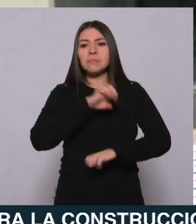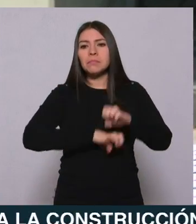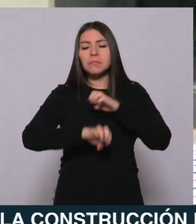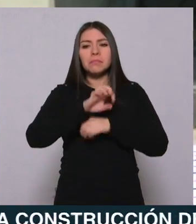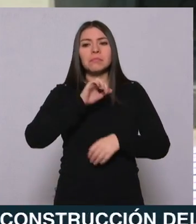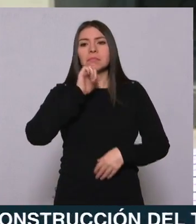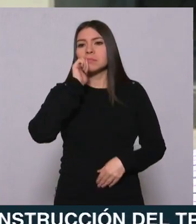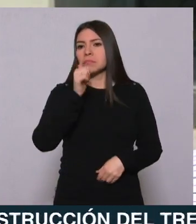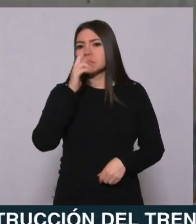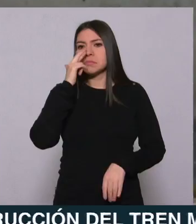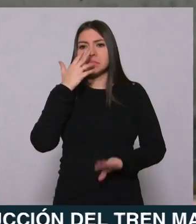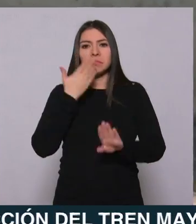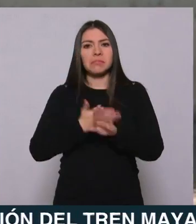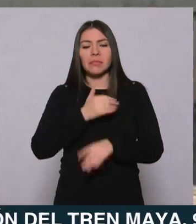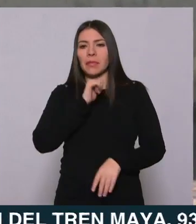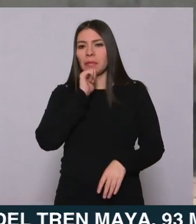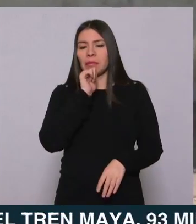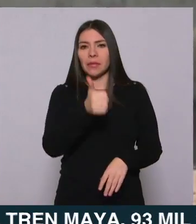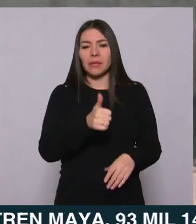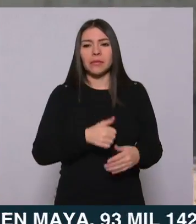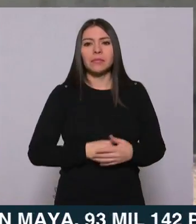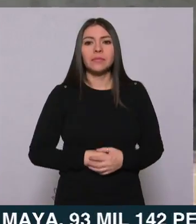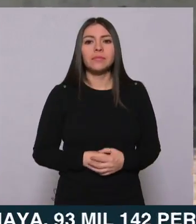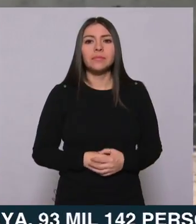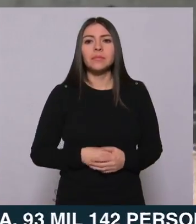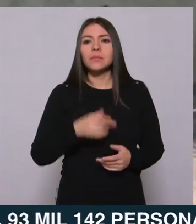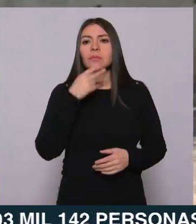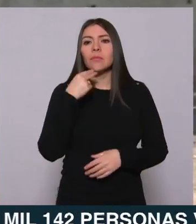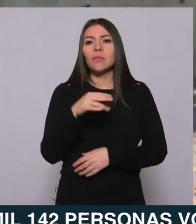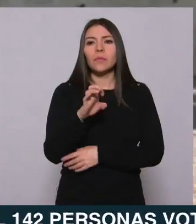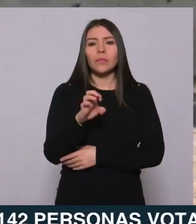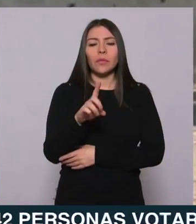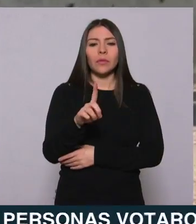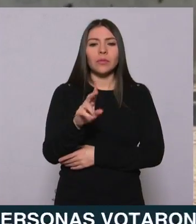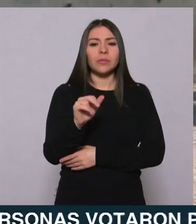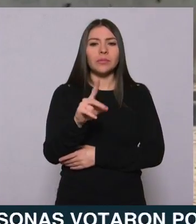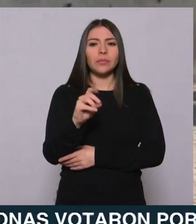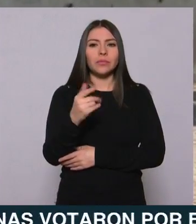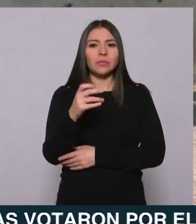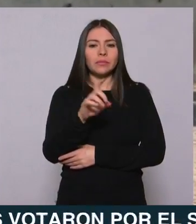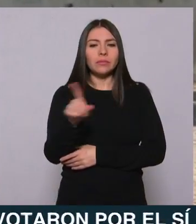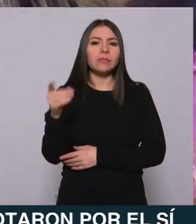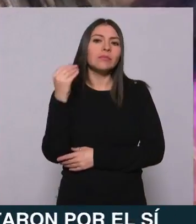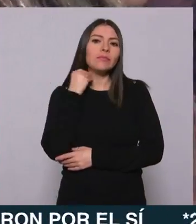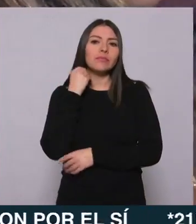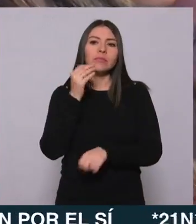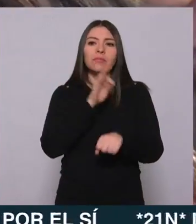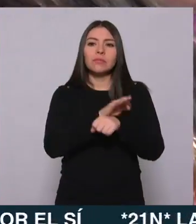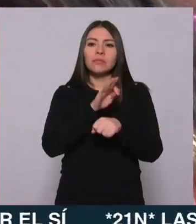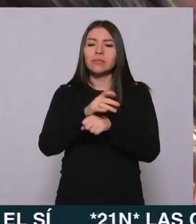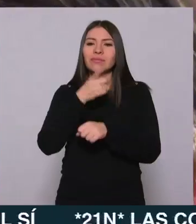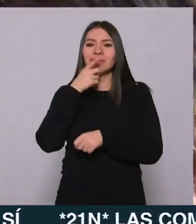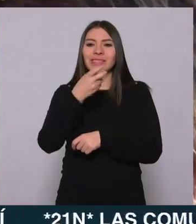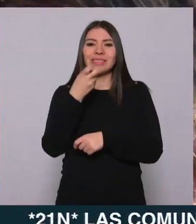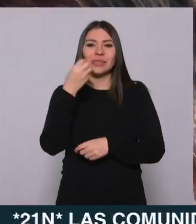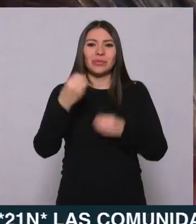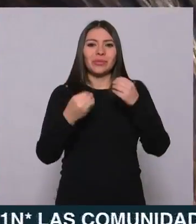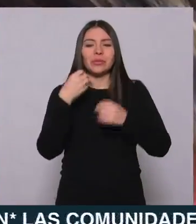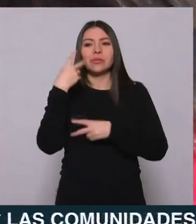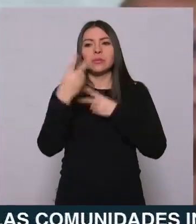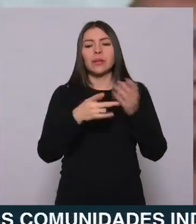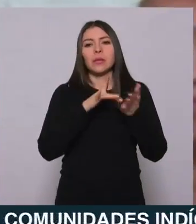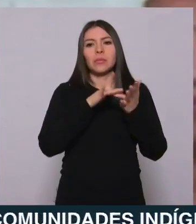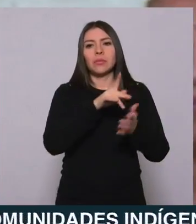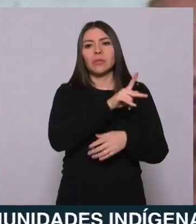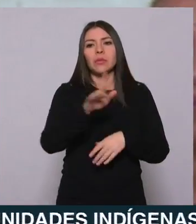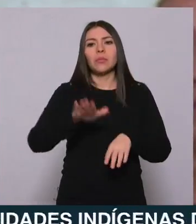de absolutamente nada. Eduardo Gómez Chávez, abogado defensor, resaltó que esta audiencia les favoreció a los afectados porque se